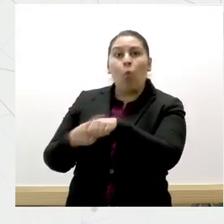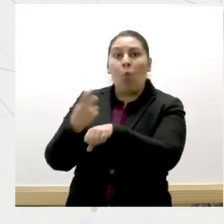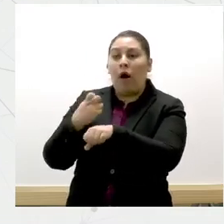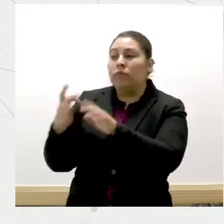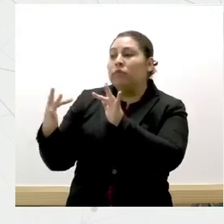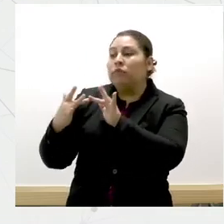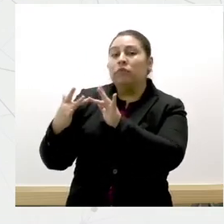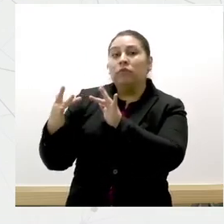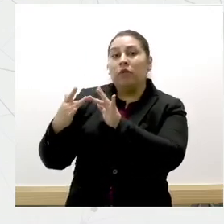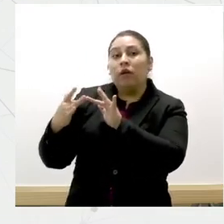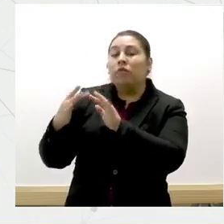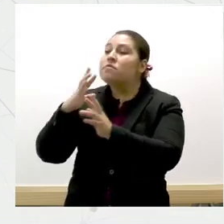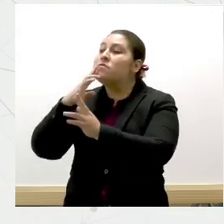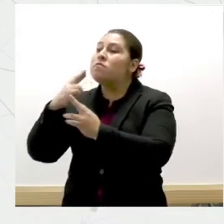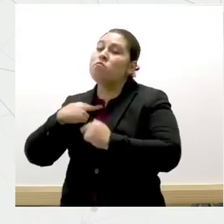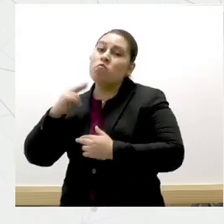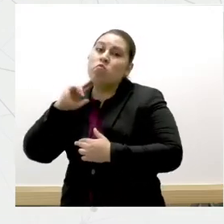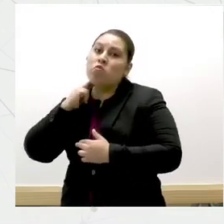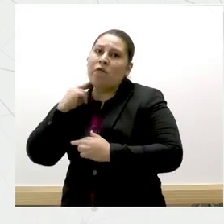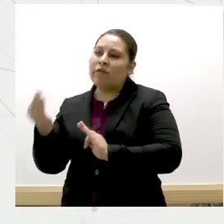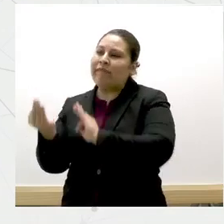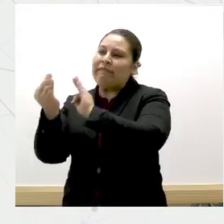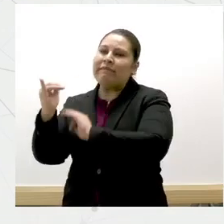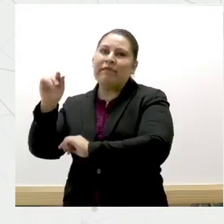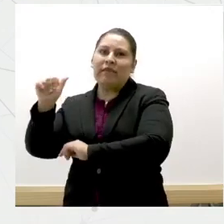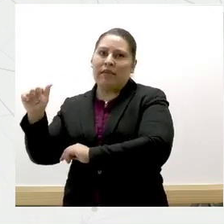y que en todo caso tengamos siempre